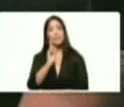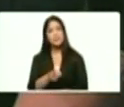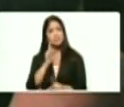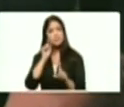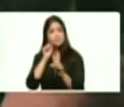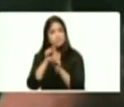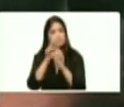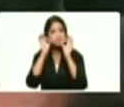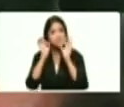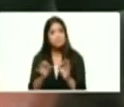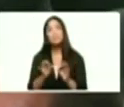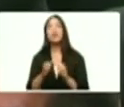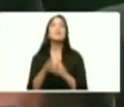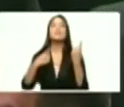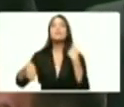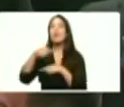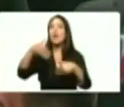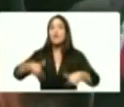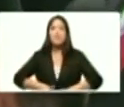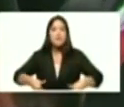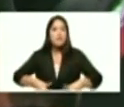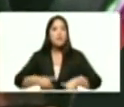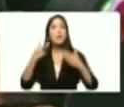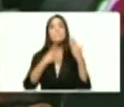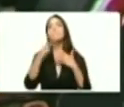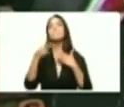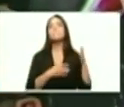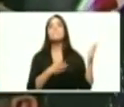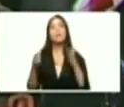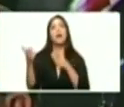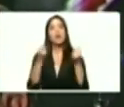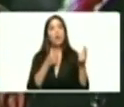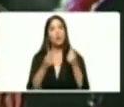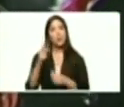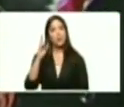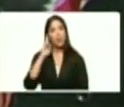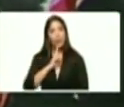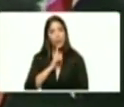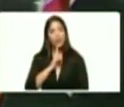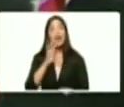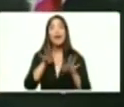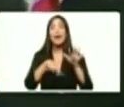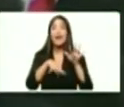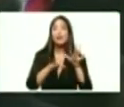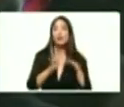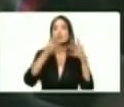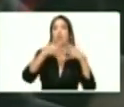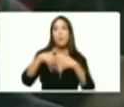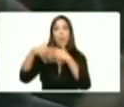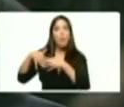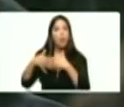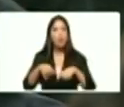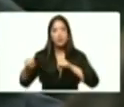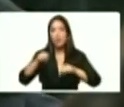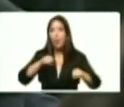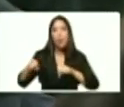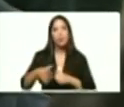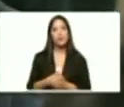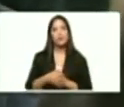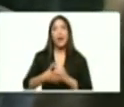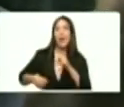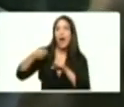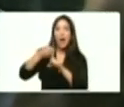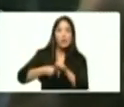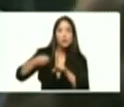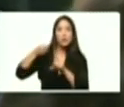centro de todo el esfuerzo la agenda económica bolivariana. Los 14 motores, la lucha por la